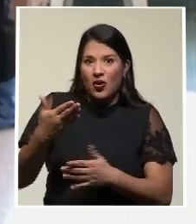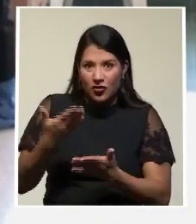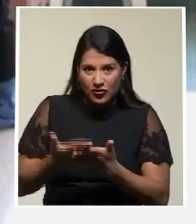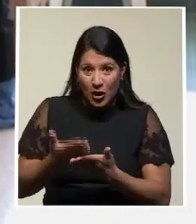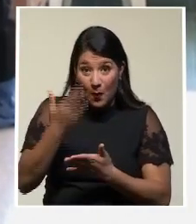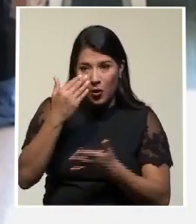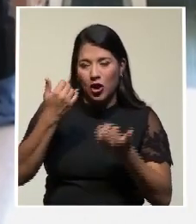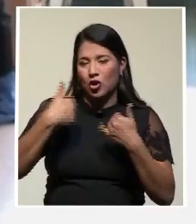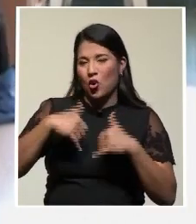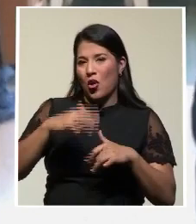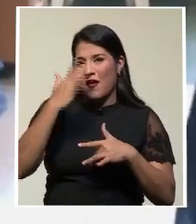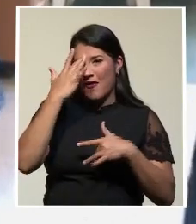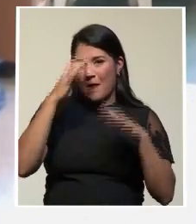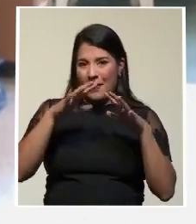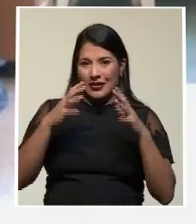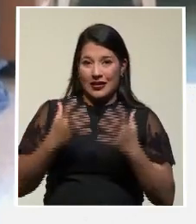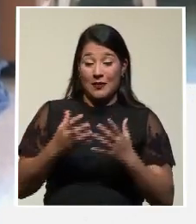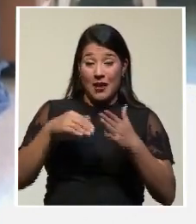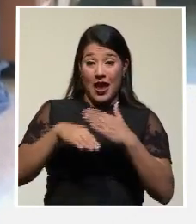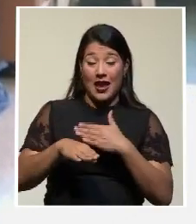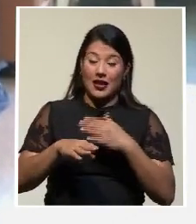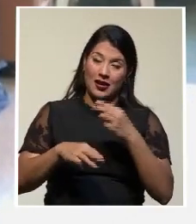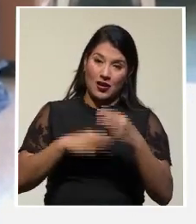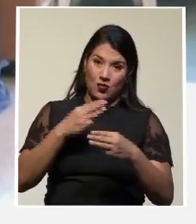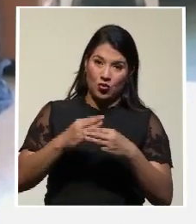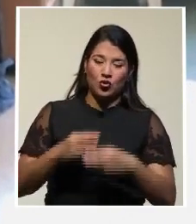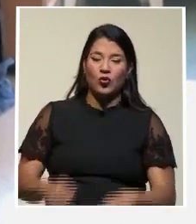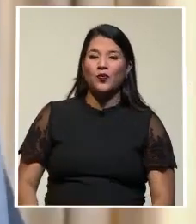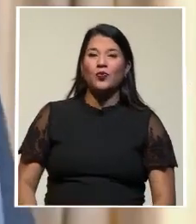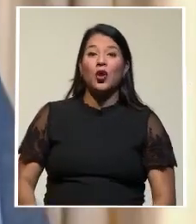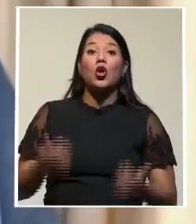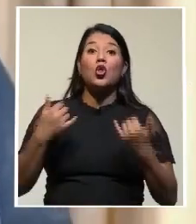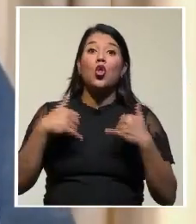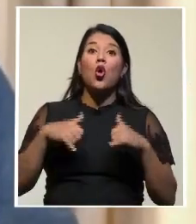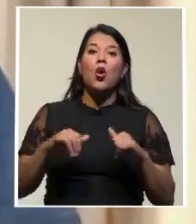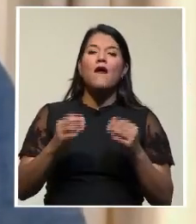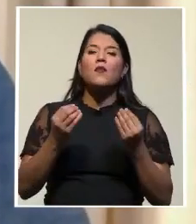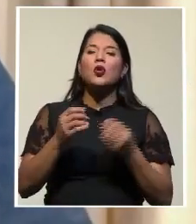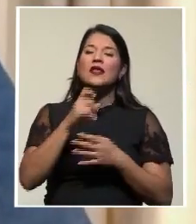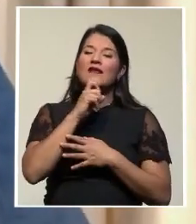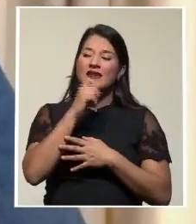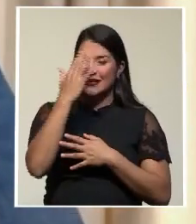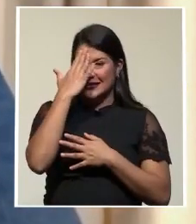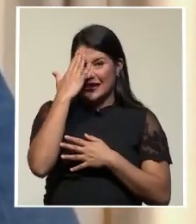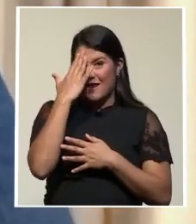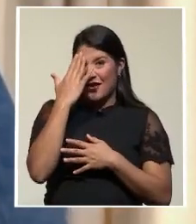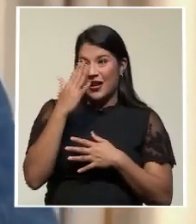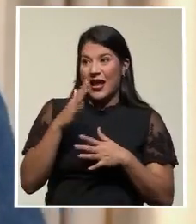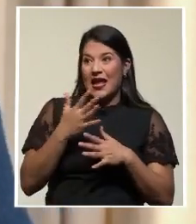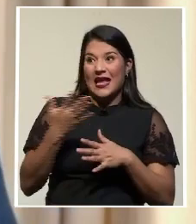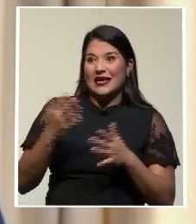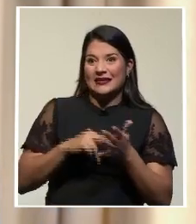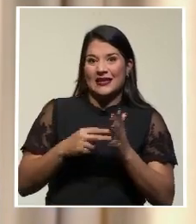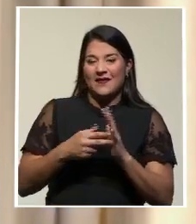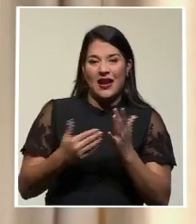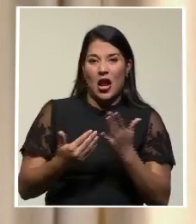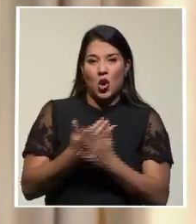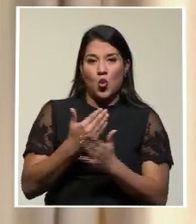pandemia está muy presente en el mundo. Todavía es muy difícil saber qué es lo que va a ser la nueva normalidad.